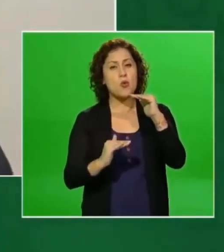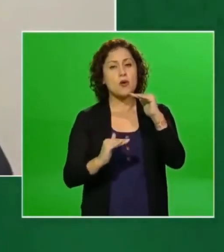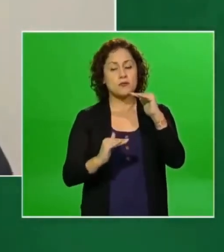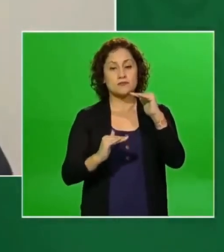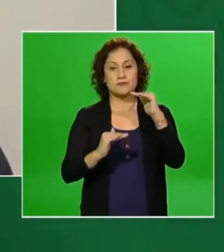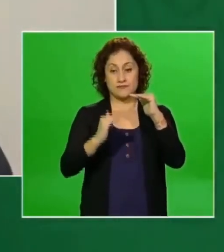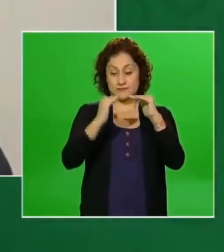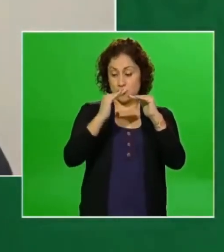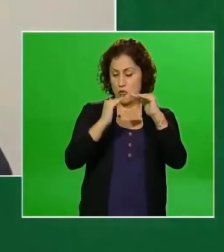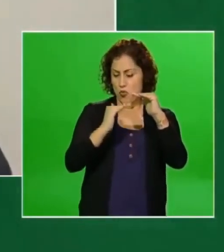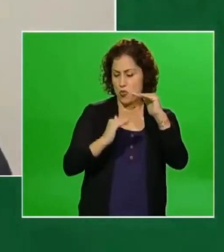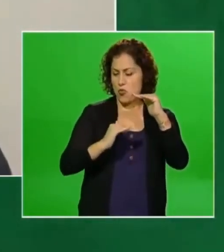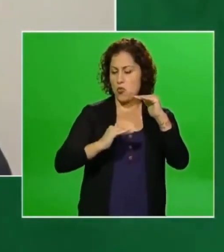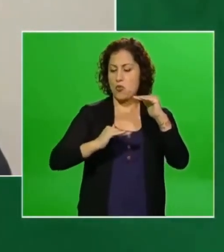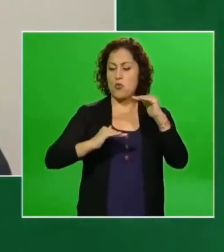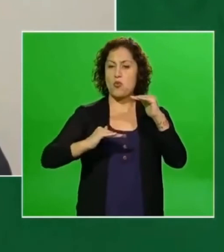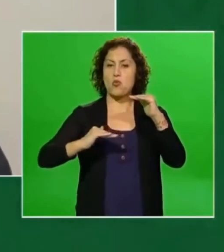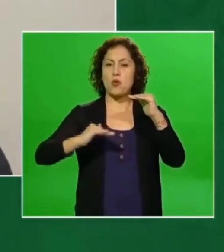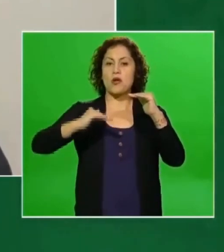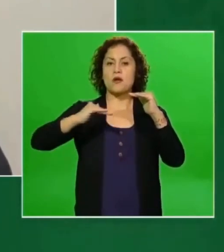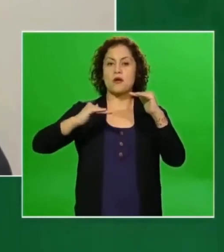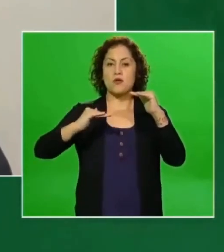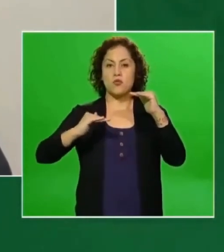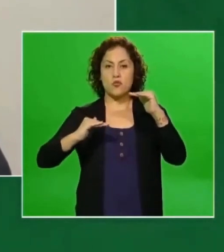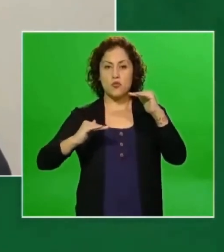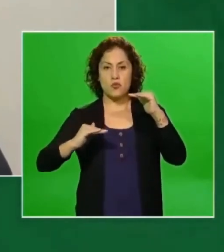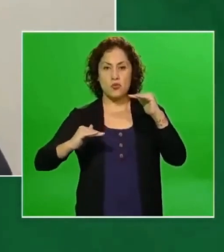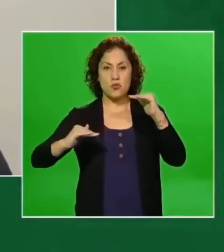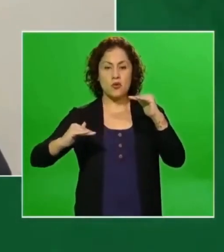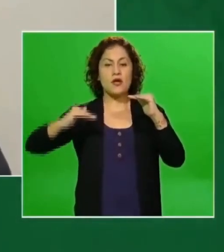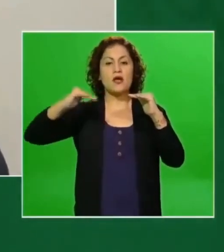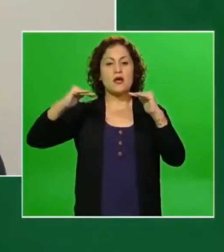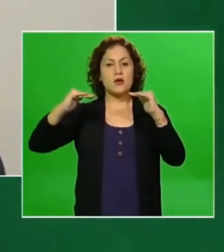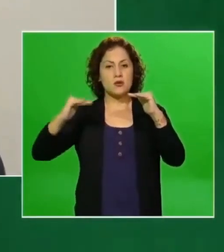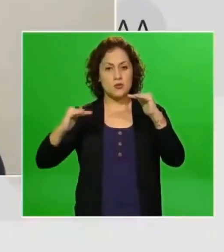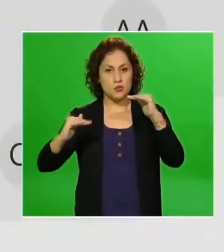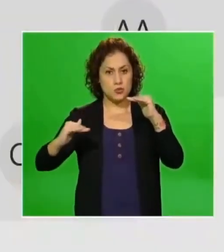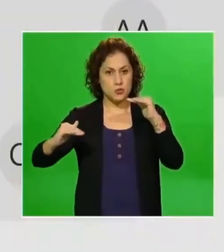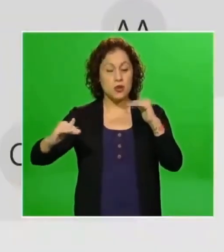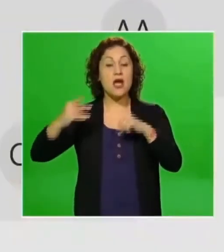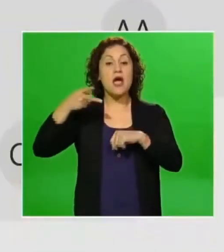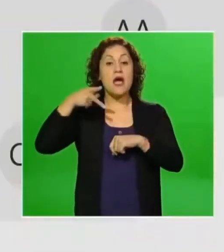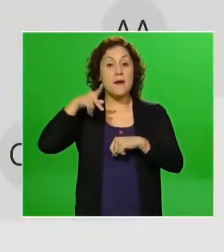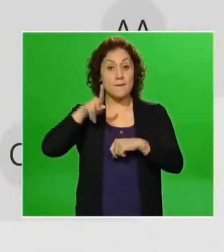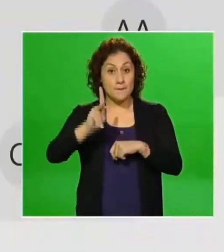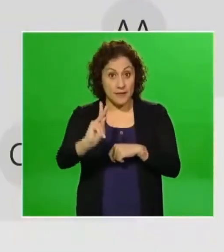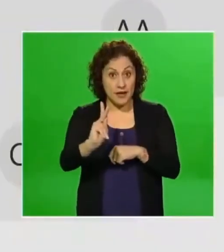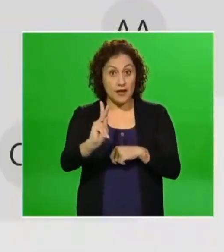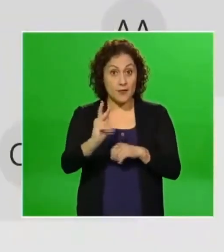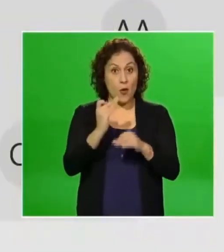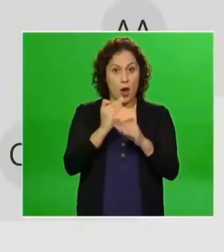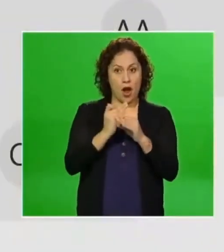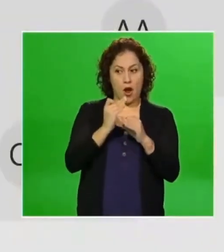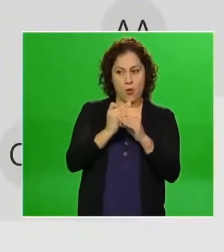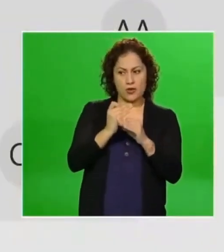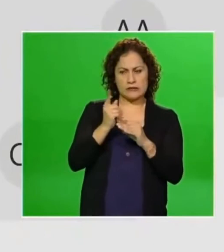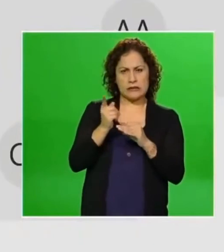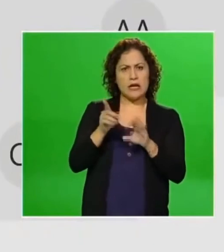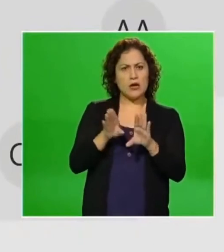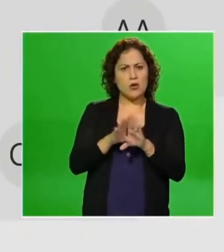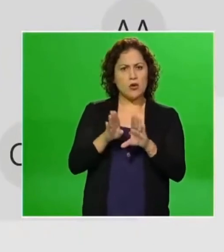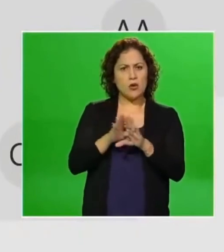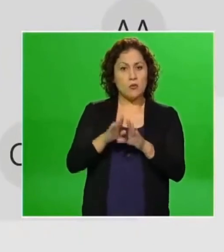línea basal ha tenido ondulaciones, pero nunca hasta el momento, y de lo que estamos viendo, ha tenido una